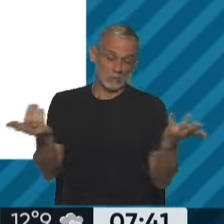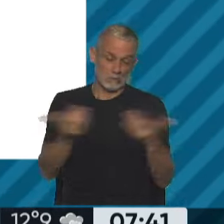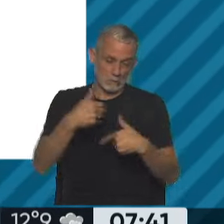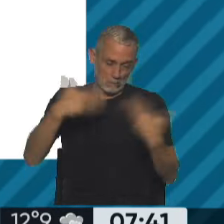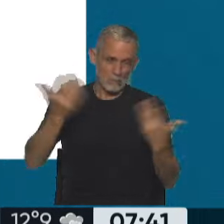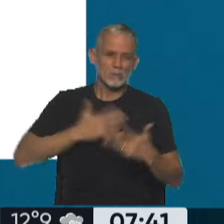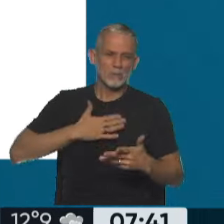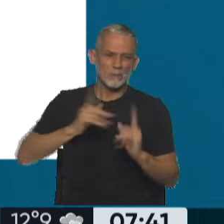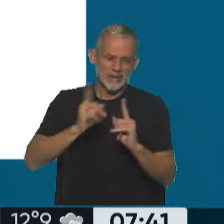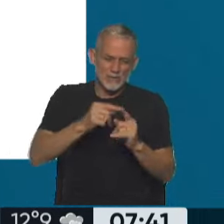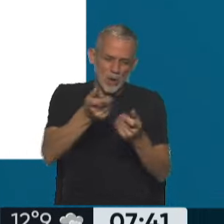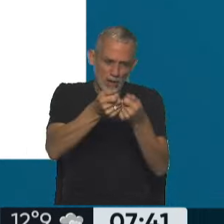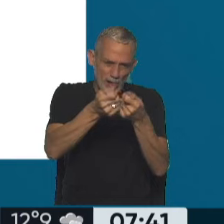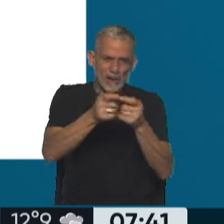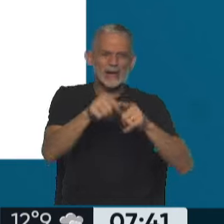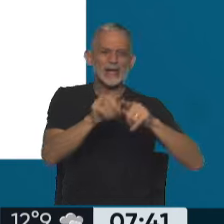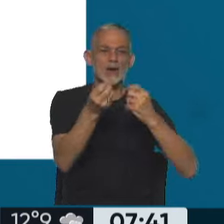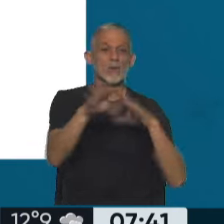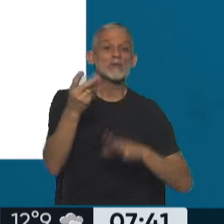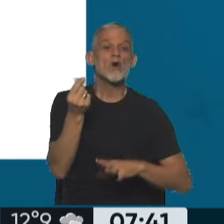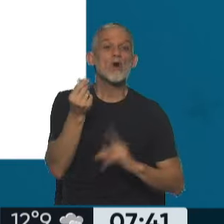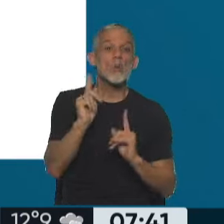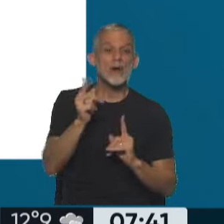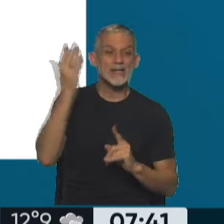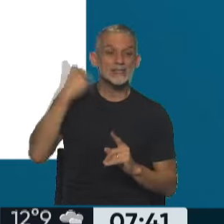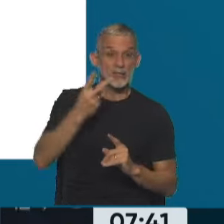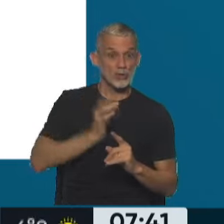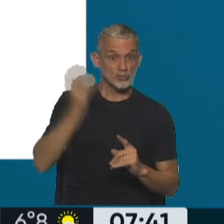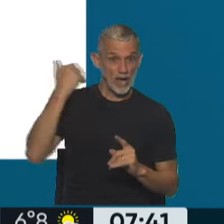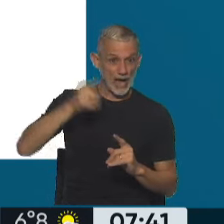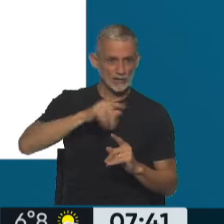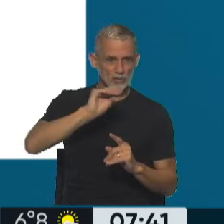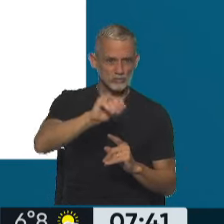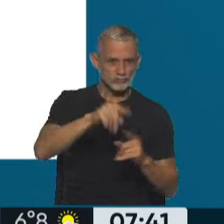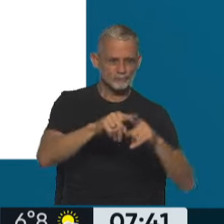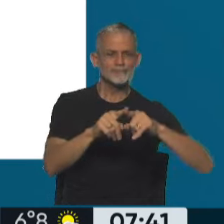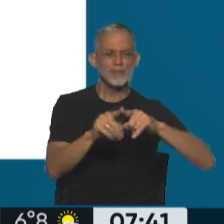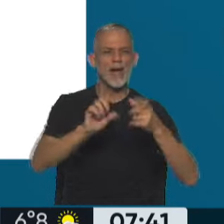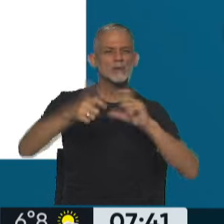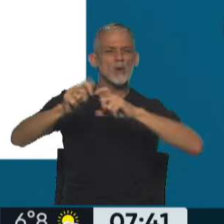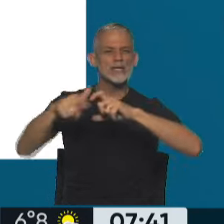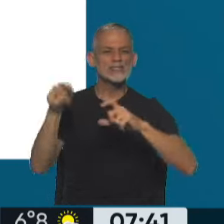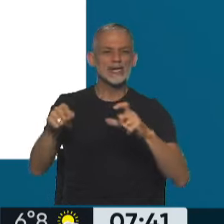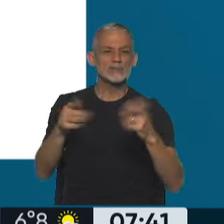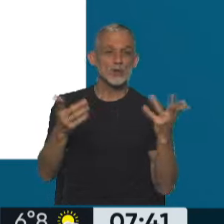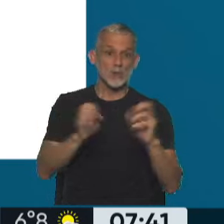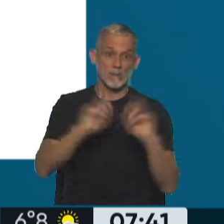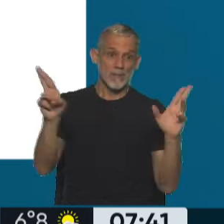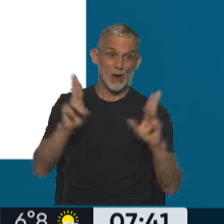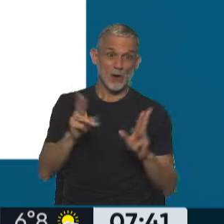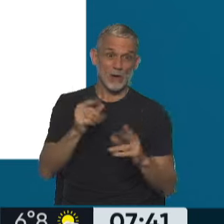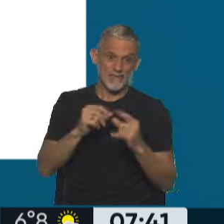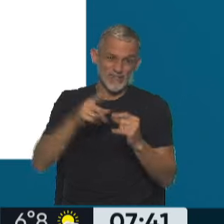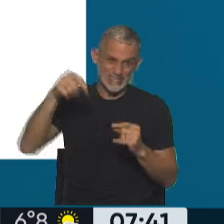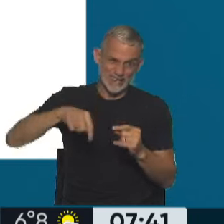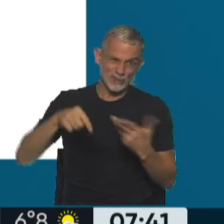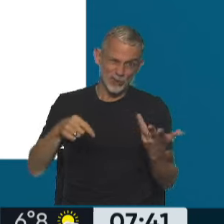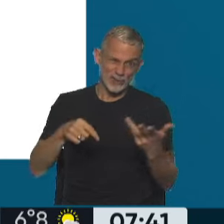carne propia, Ale, sí. Cuánto me costaba hace 2 años, fecha de actualización, la peor fecha que es este